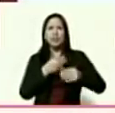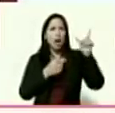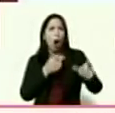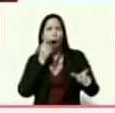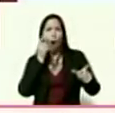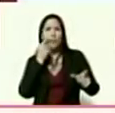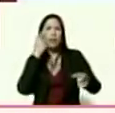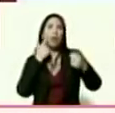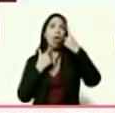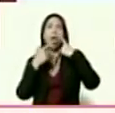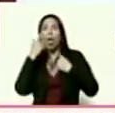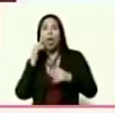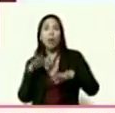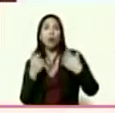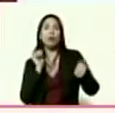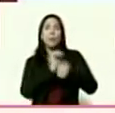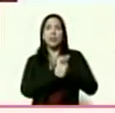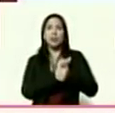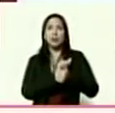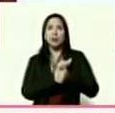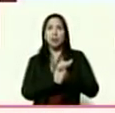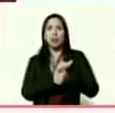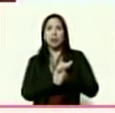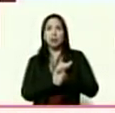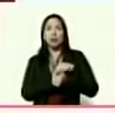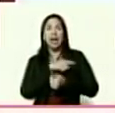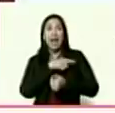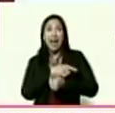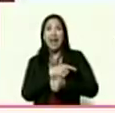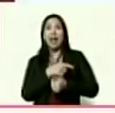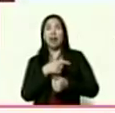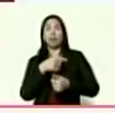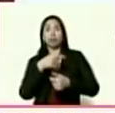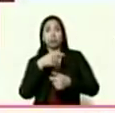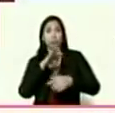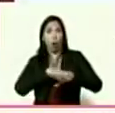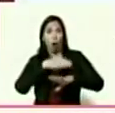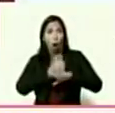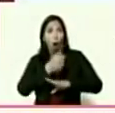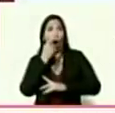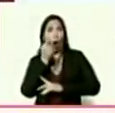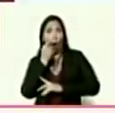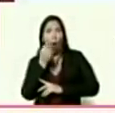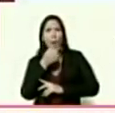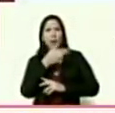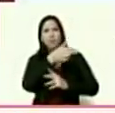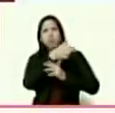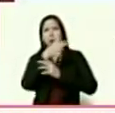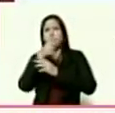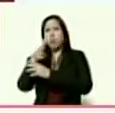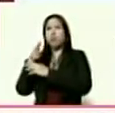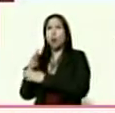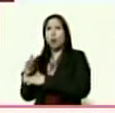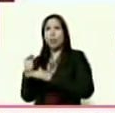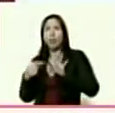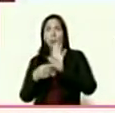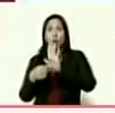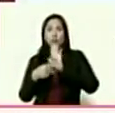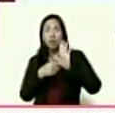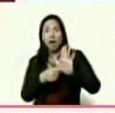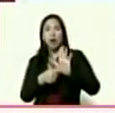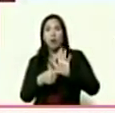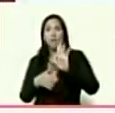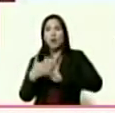Llorar. Y no estaba preso por niño de pecho, no. Él trajo francotiradores, demostrado que fueron